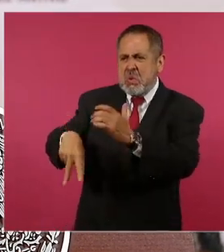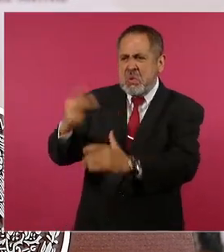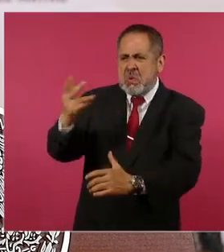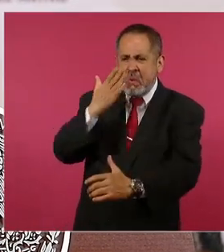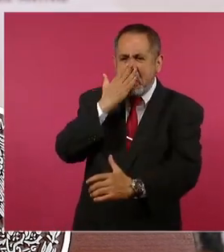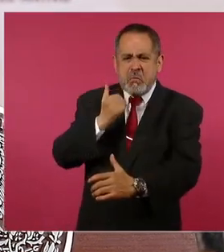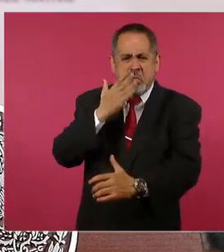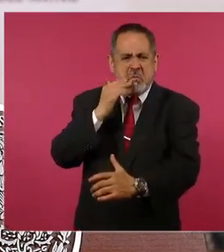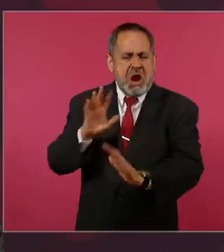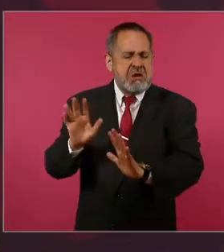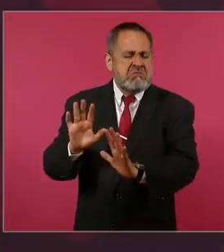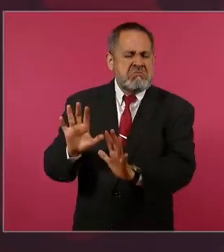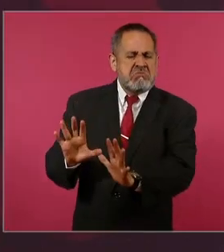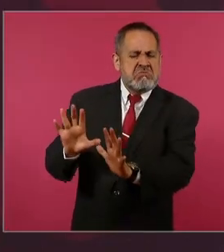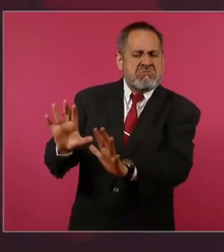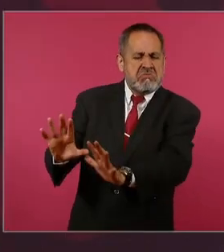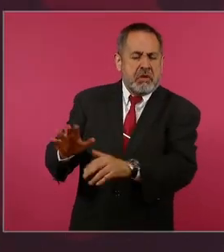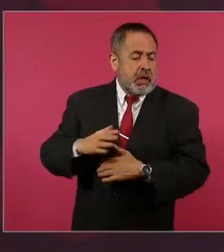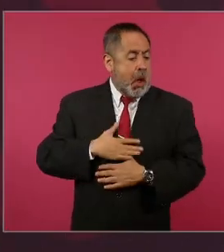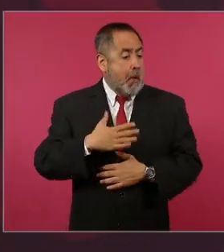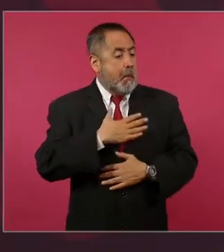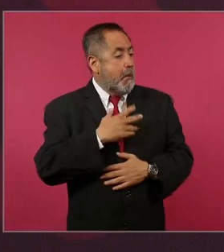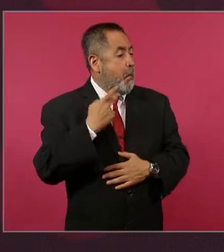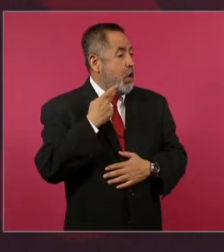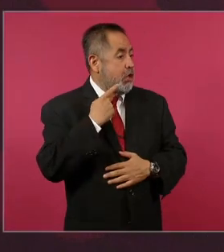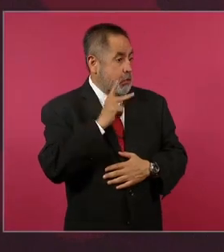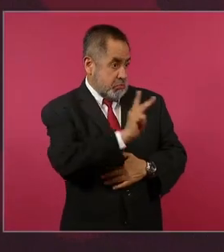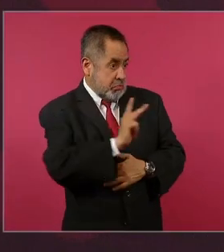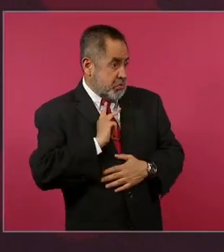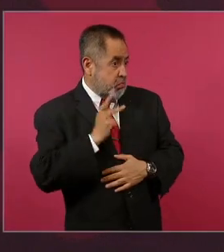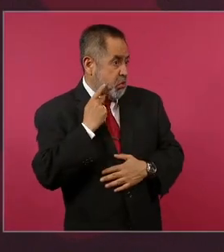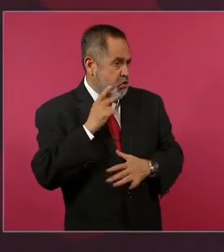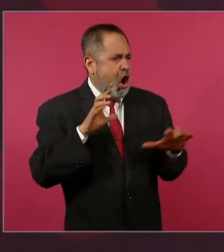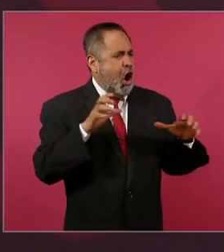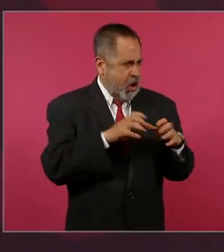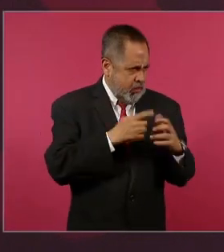que la política era asunto de los políticos.